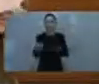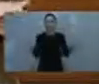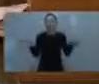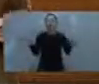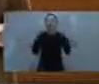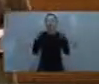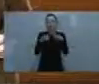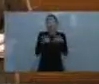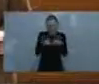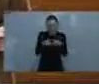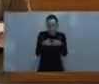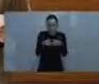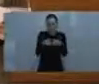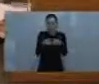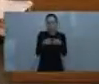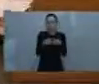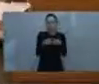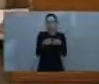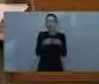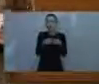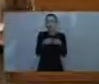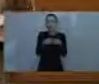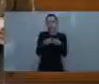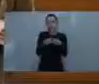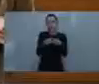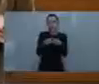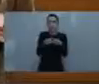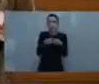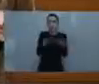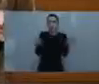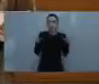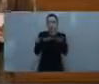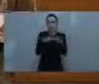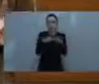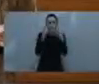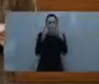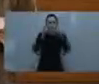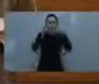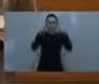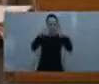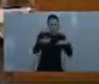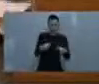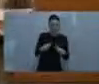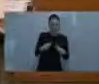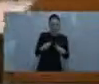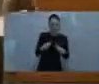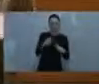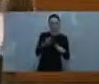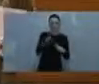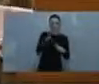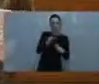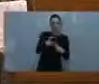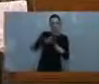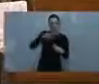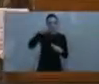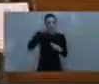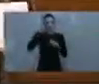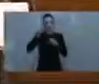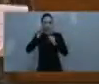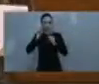que se ensimisme en su soliloquio, que se encastille en su soberbia,